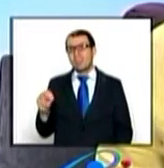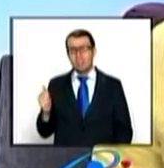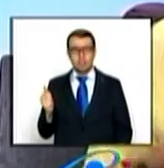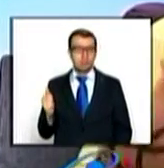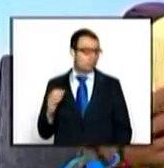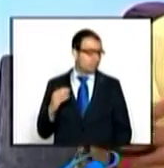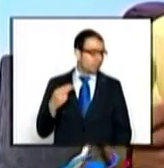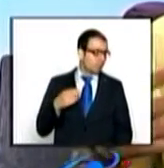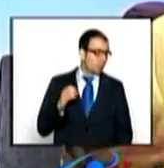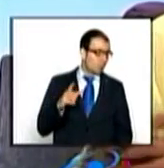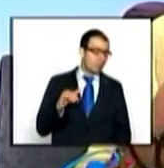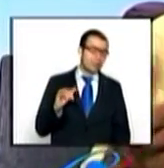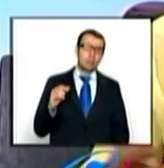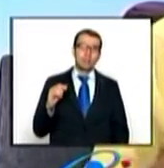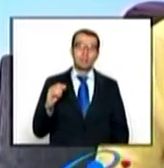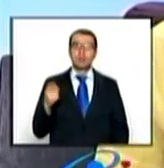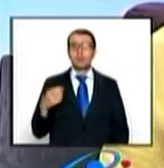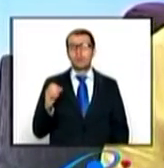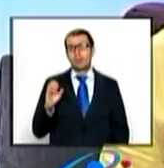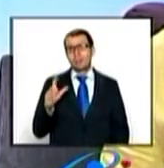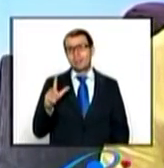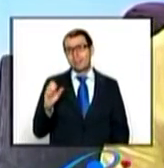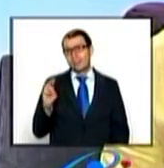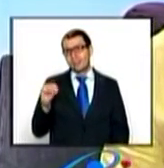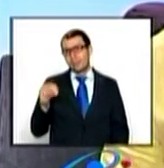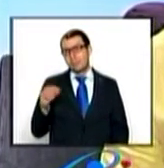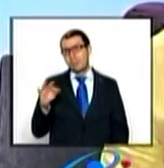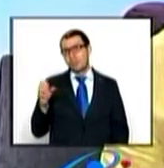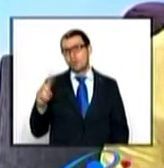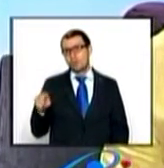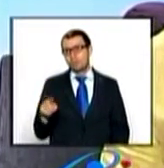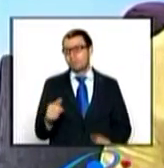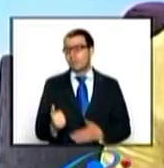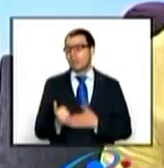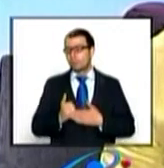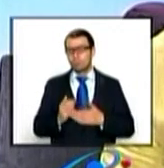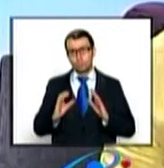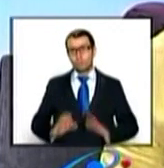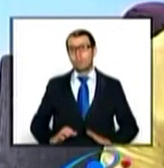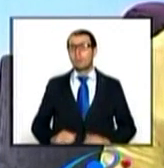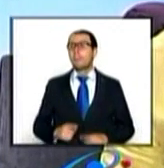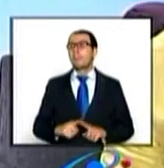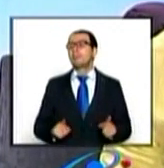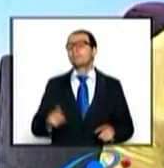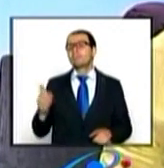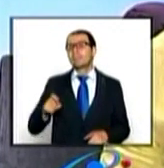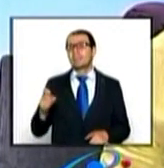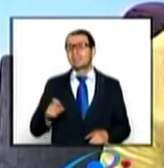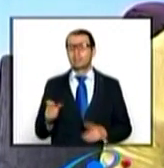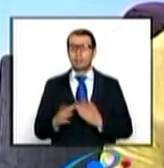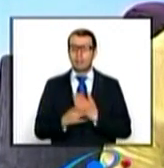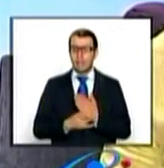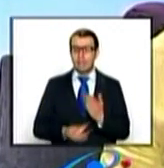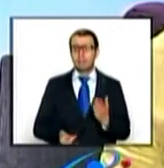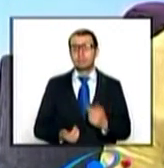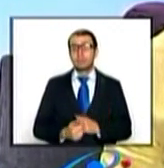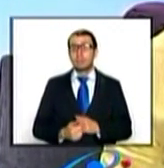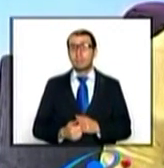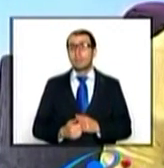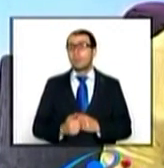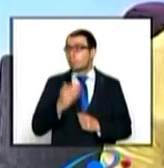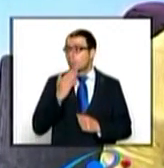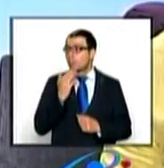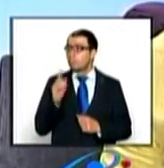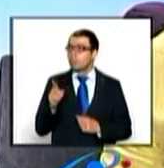de factores que le ayudan a los procesos metabólicos al cuerpo. Pero es que uno necesita grasas. Hablemos un poco, doctor Freddy,